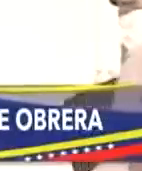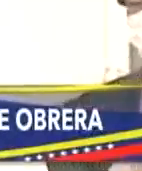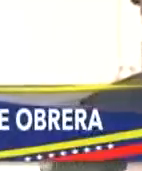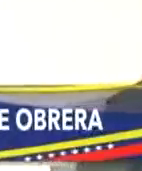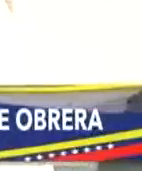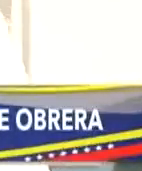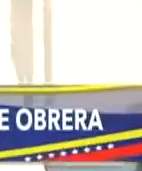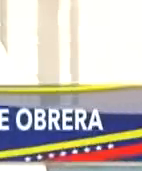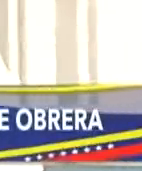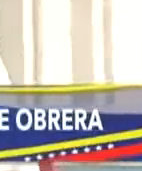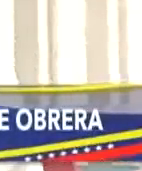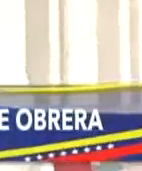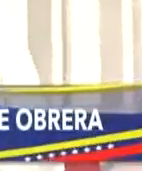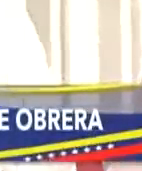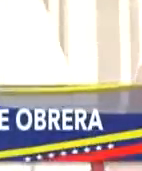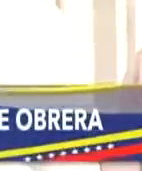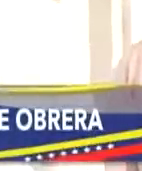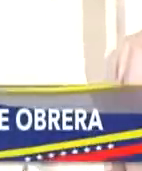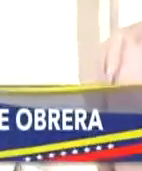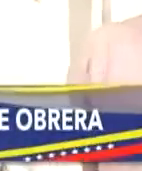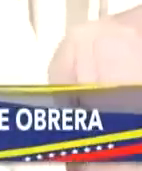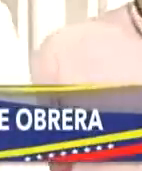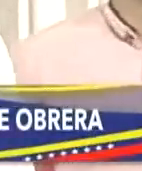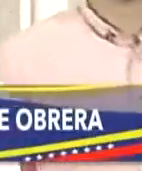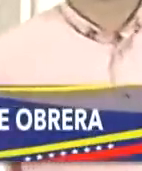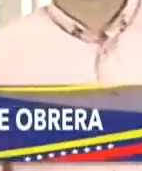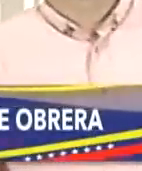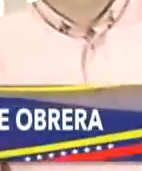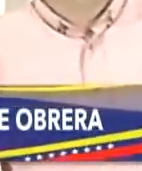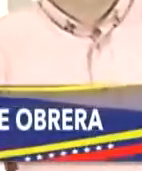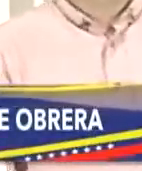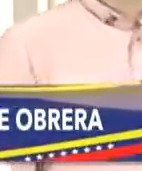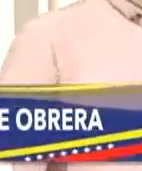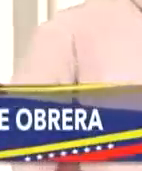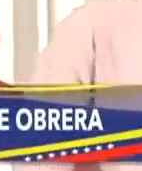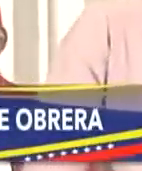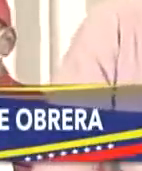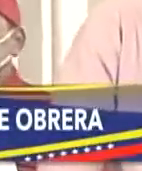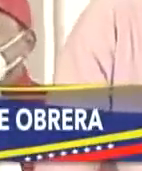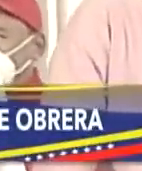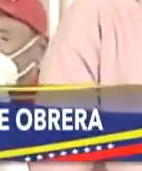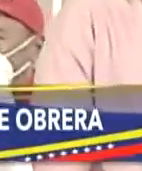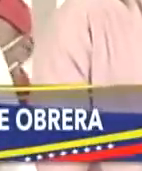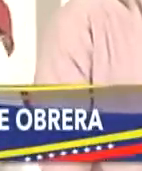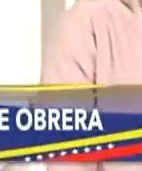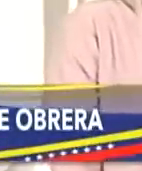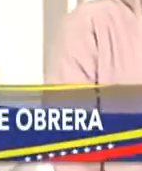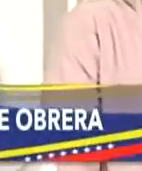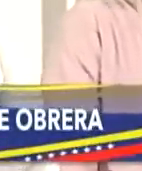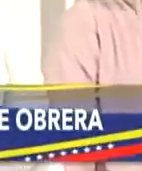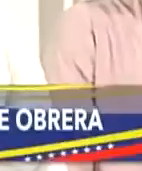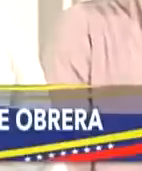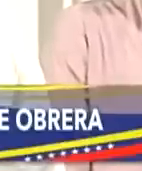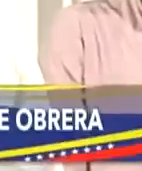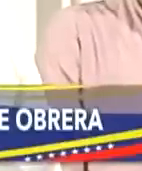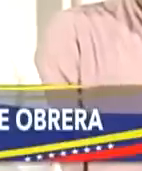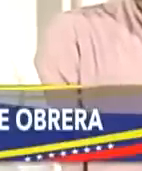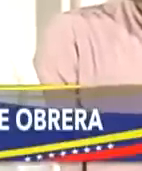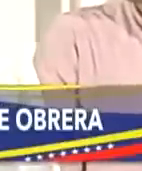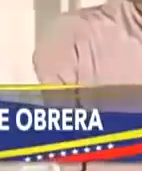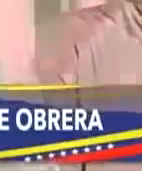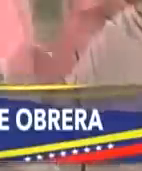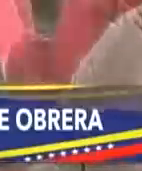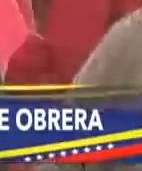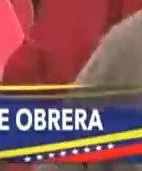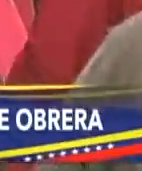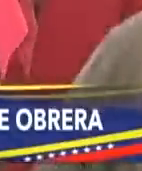16 y el 17 de enero, empezando el 2023. Gran congreso de la clase obrera de los consejos productivos de trabajadores para discutir y definir